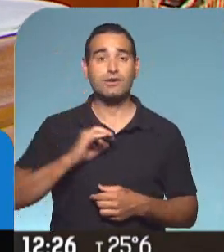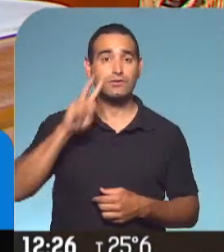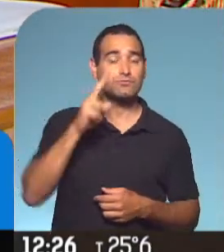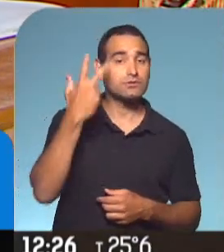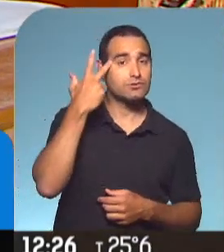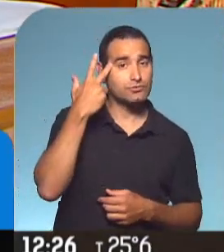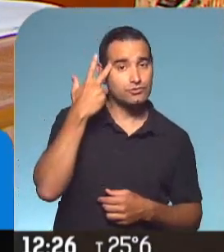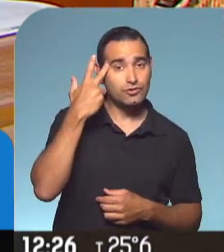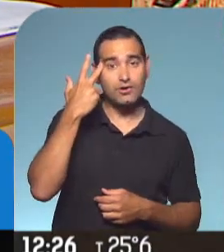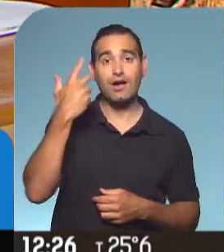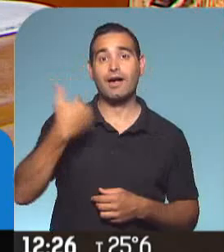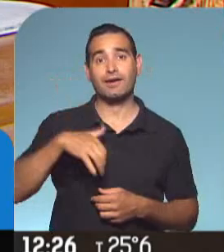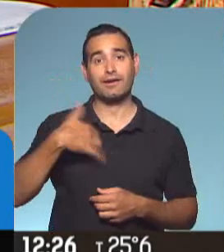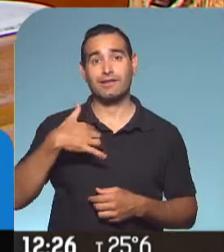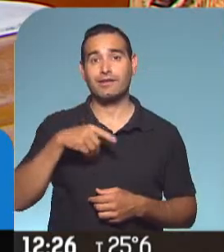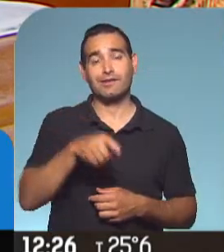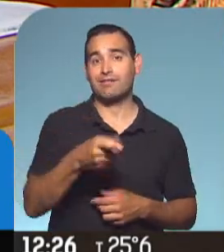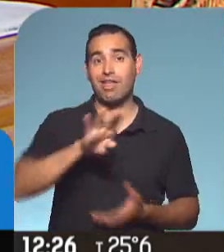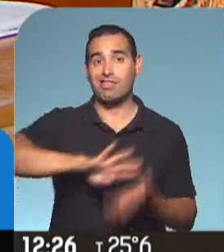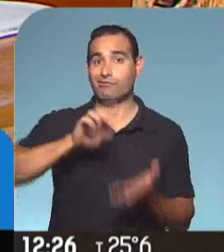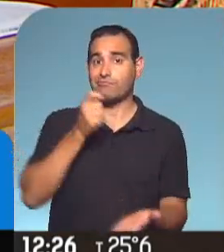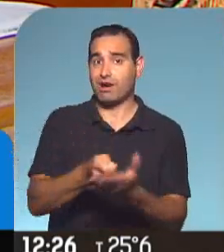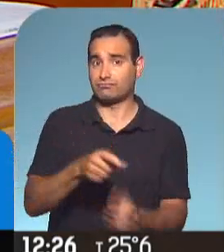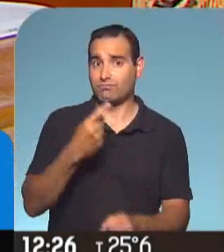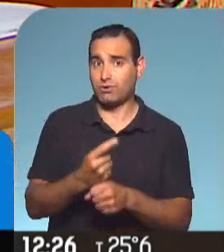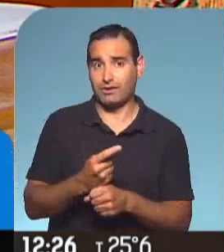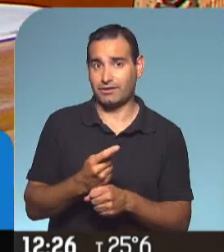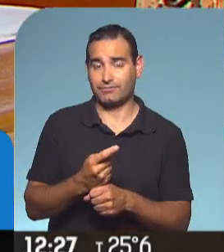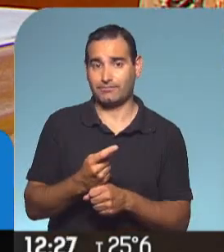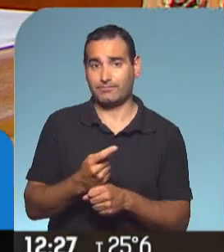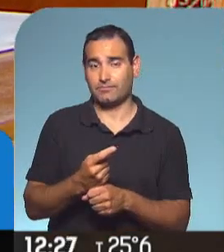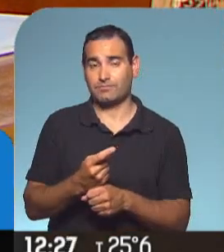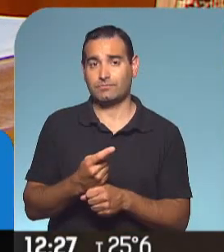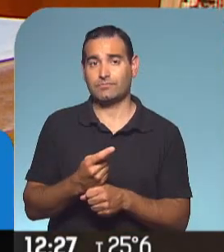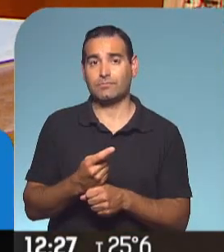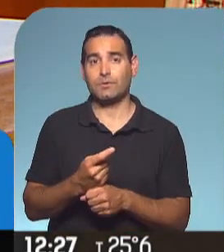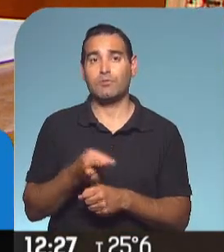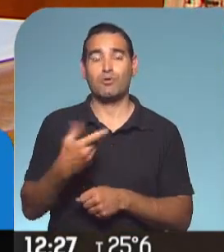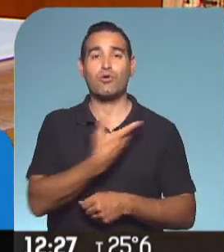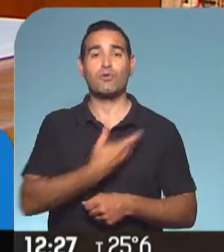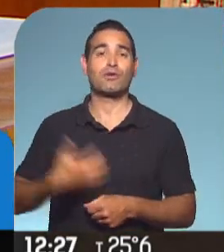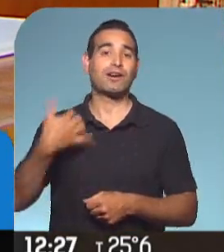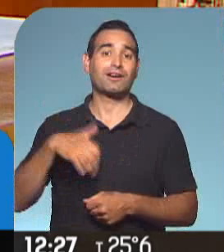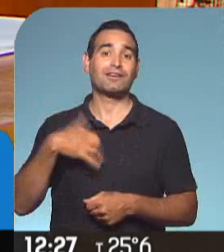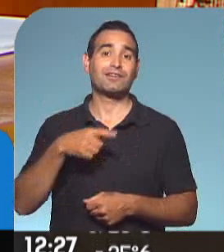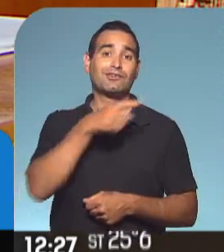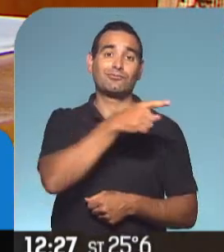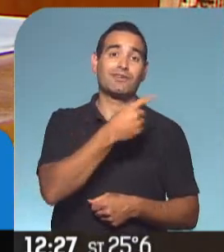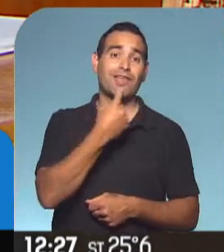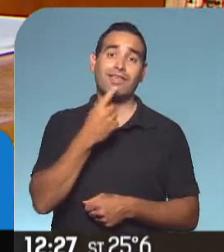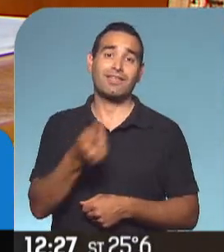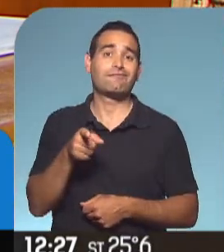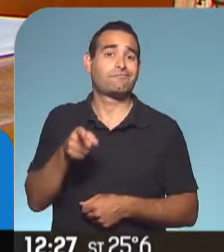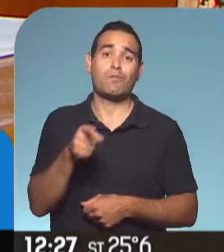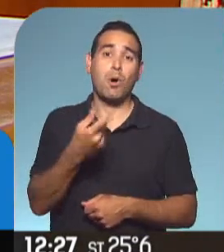2018, Argentina entra en una suerte de default en los hechos porque es cuando al gobierno argentino le dicen que no va